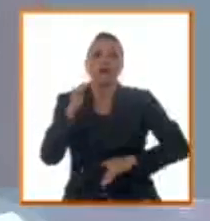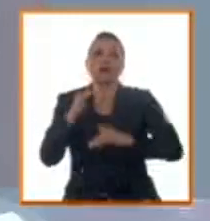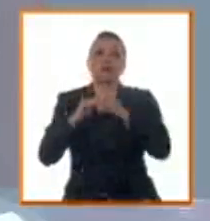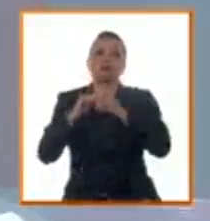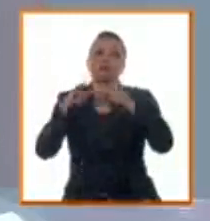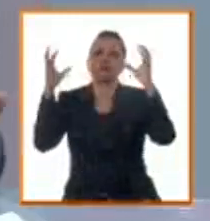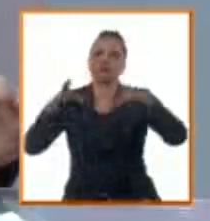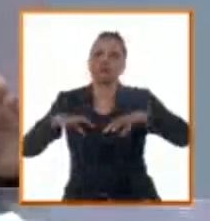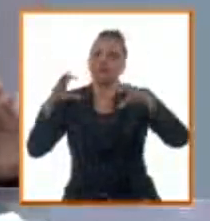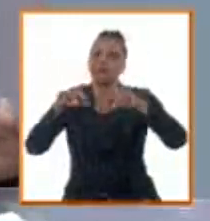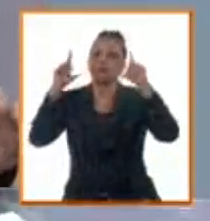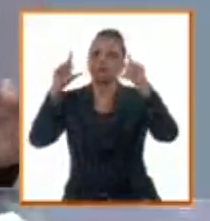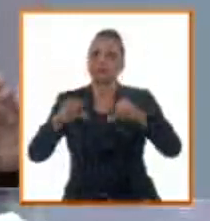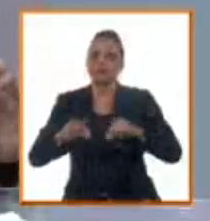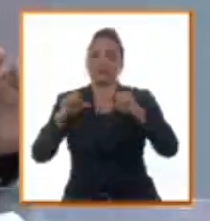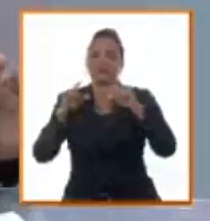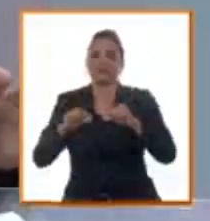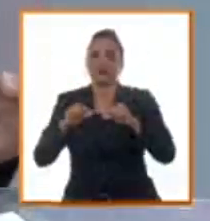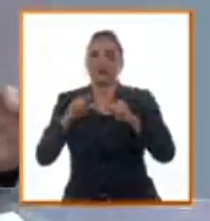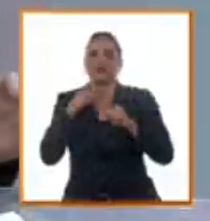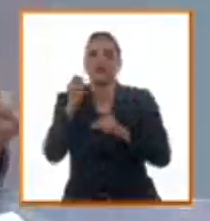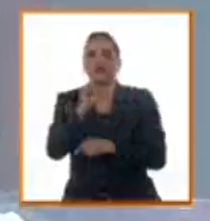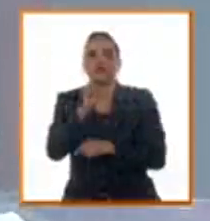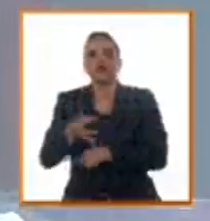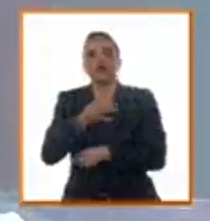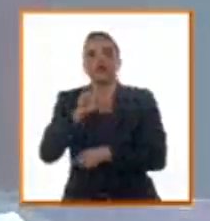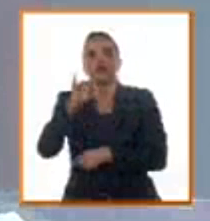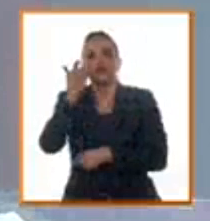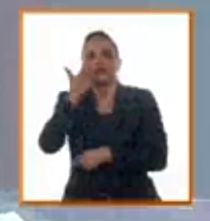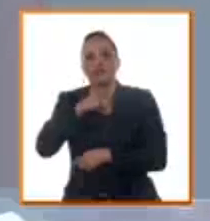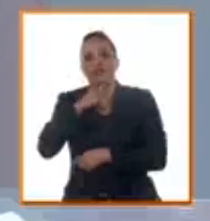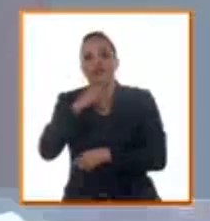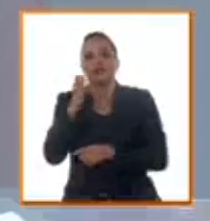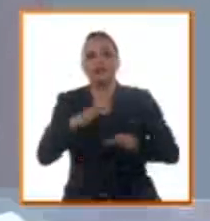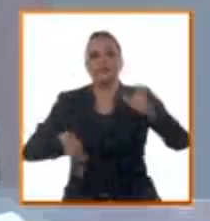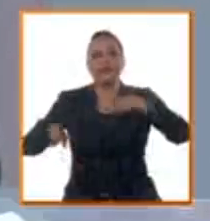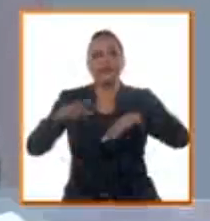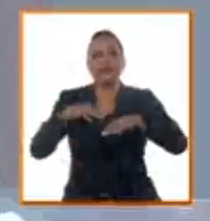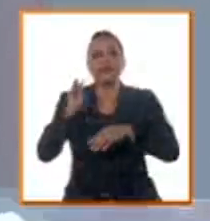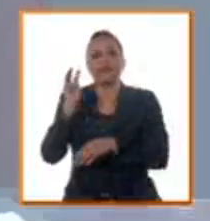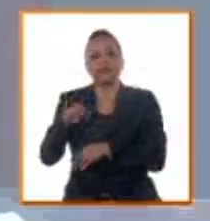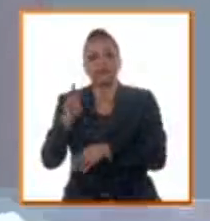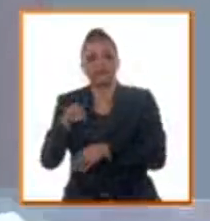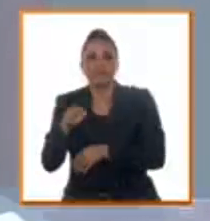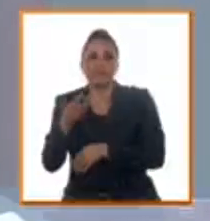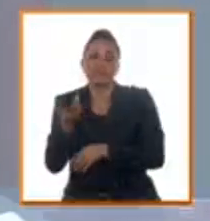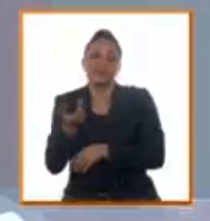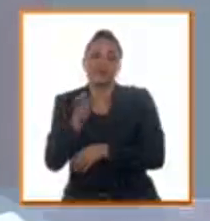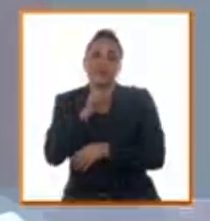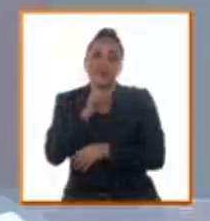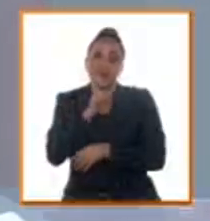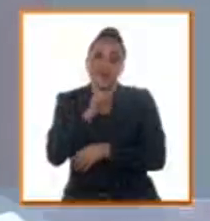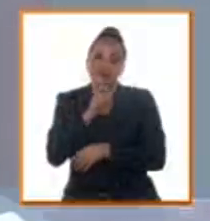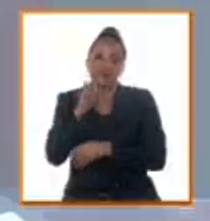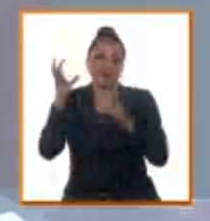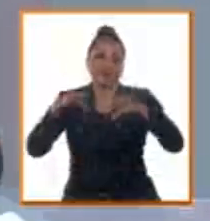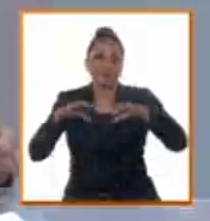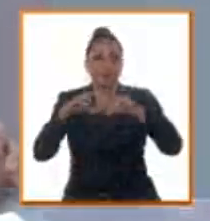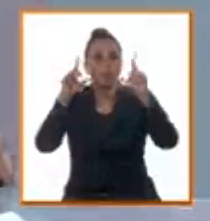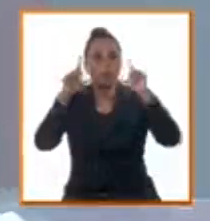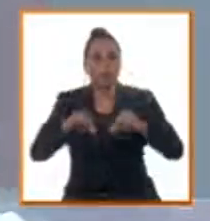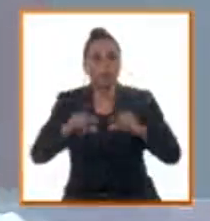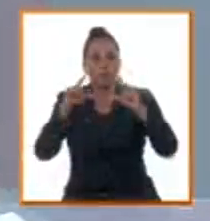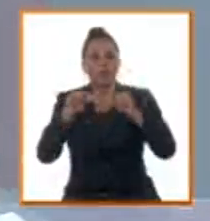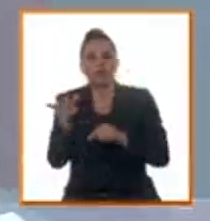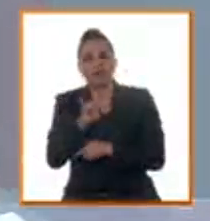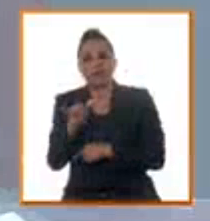población por sequía, sobre todo el sistema oeste, los municipios Liza, Blay y Maranao, por bueno la baja disponibilidad que tiene hoy el acuífero Ariguanabo. También